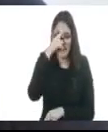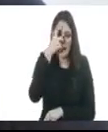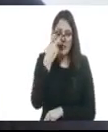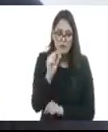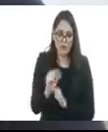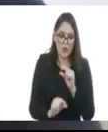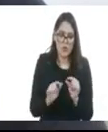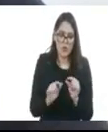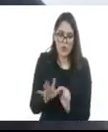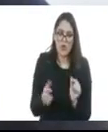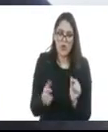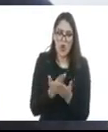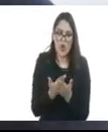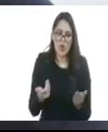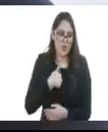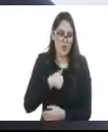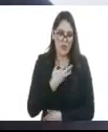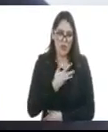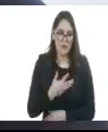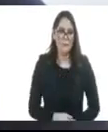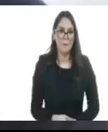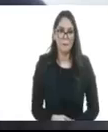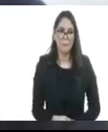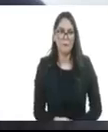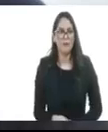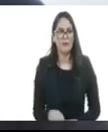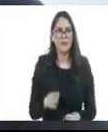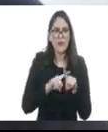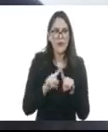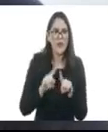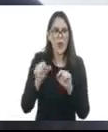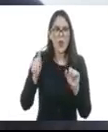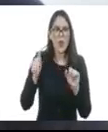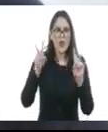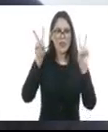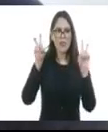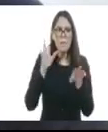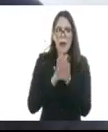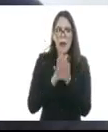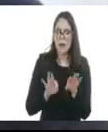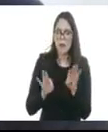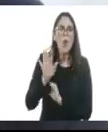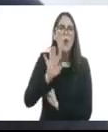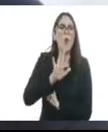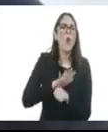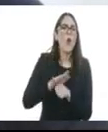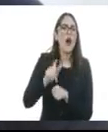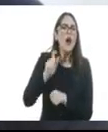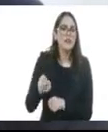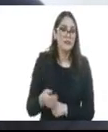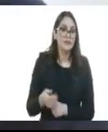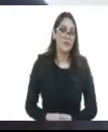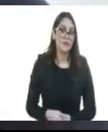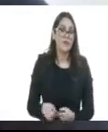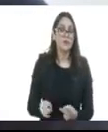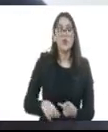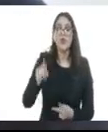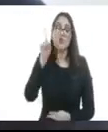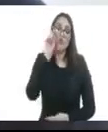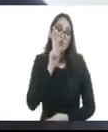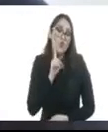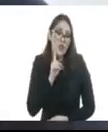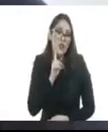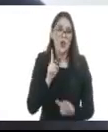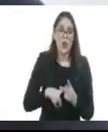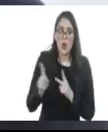actualmente. De los temas que destacaron en esta ocasión fueron el de las mujeres, pueblos indígenas, niñas